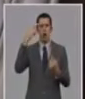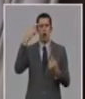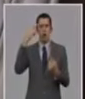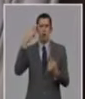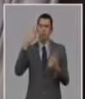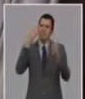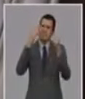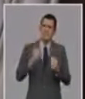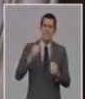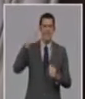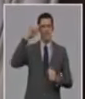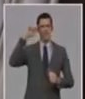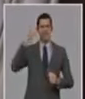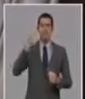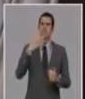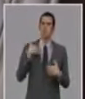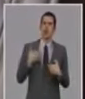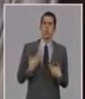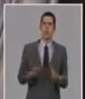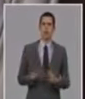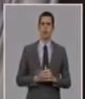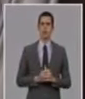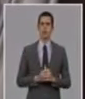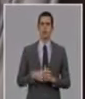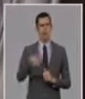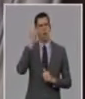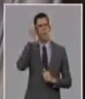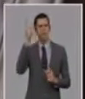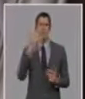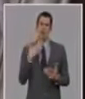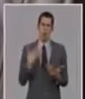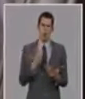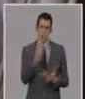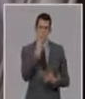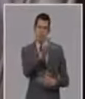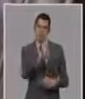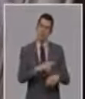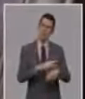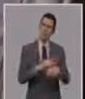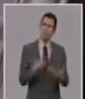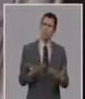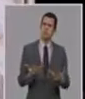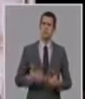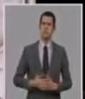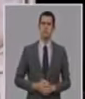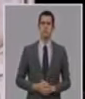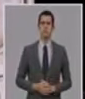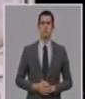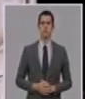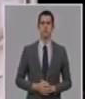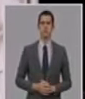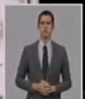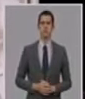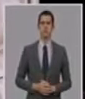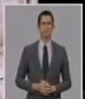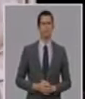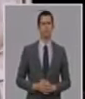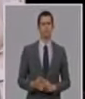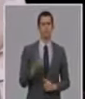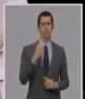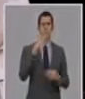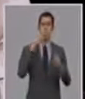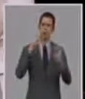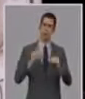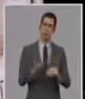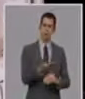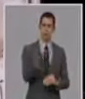han identificado ustedes en los tratamientos que han estado dando en el IPK durante estos meses, Daniel? Bueno, buenas noches para ti, Randy, para